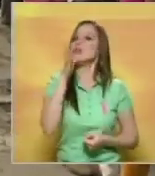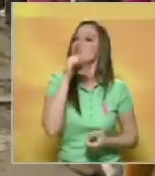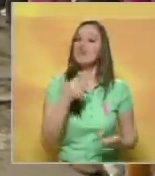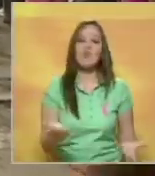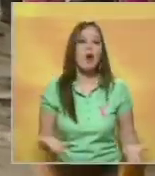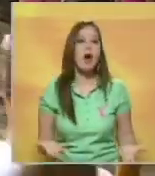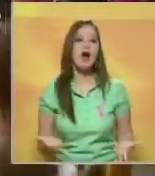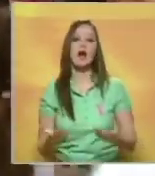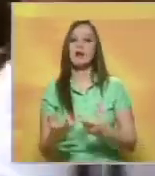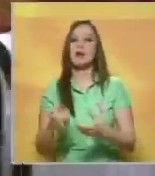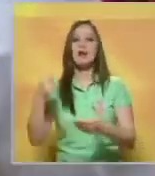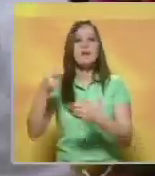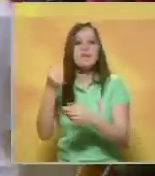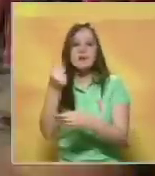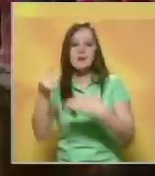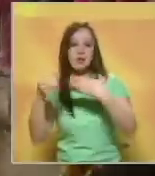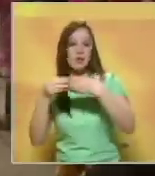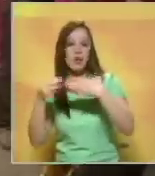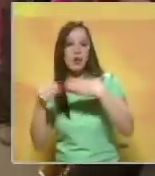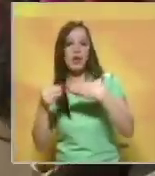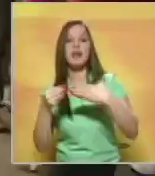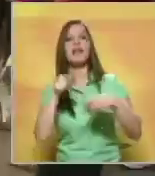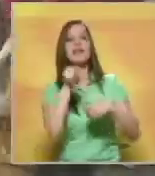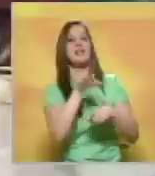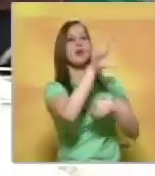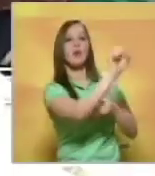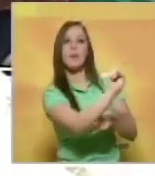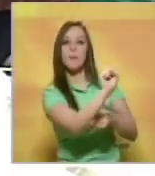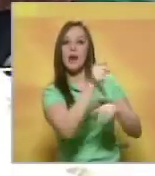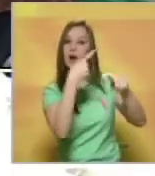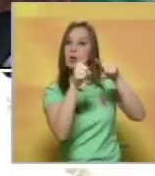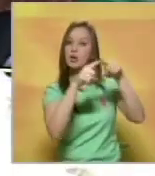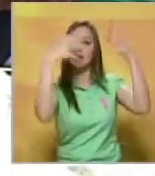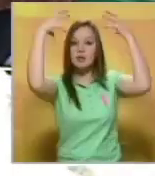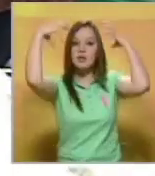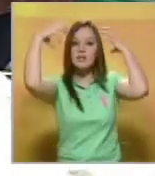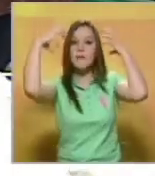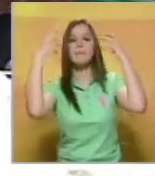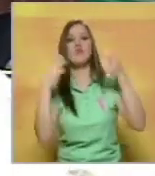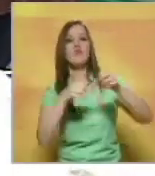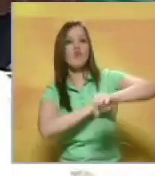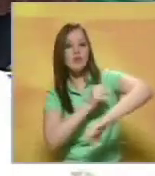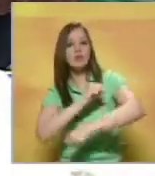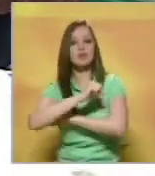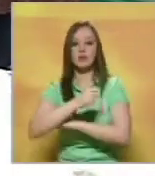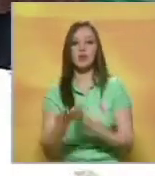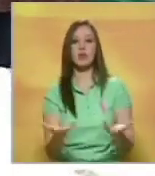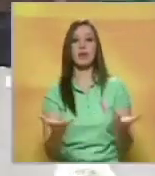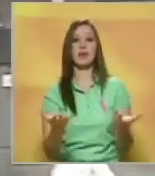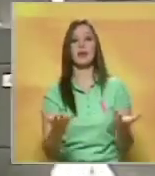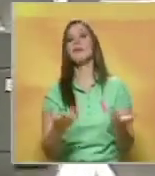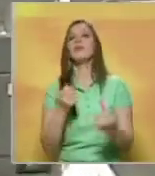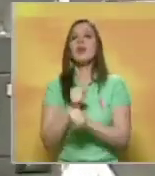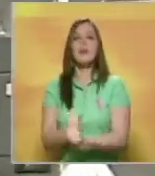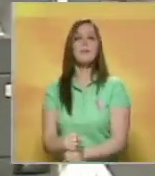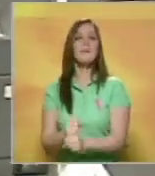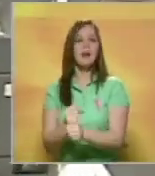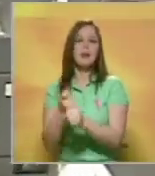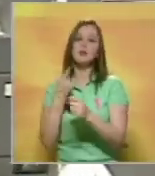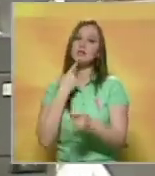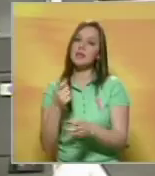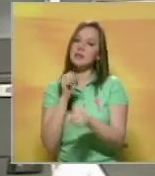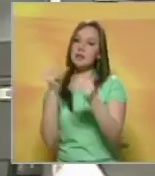recibido suficientes divisas para importar los productos de aseo personal. Esperan que se cumpla todo lo acordado en